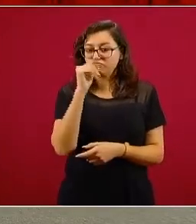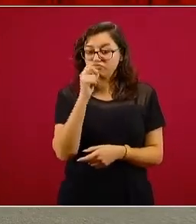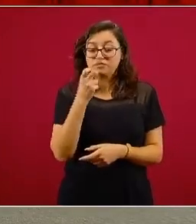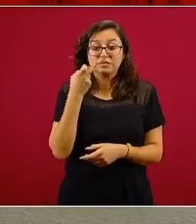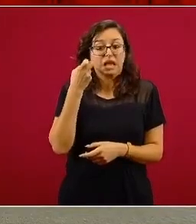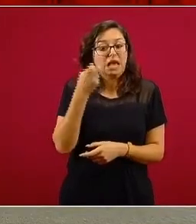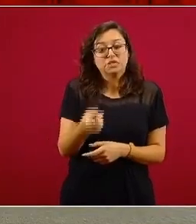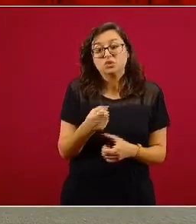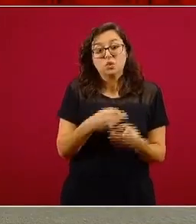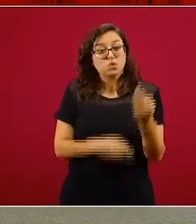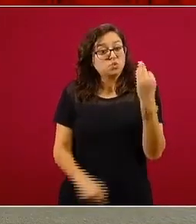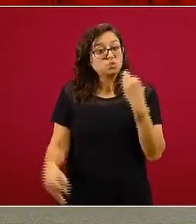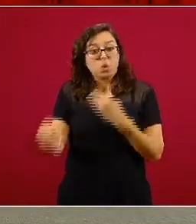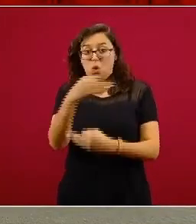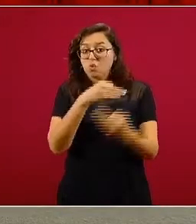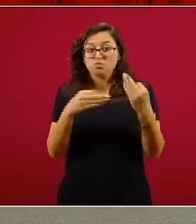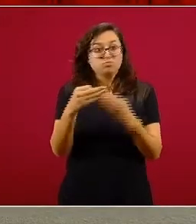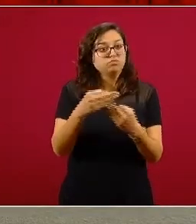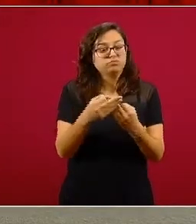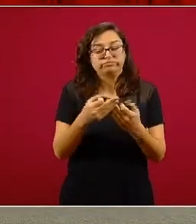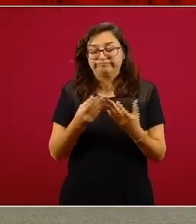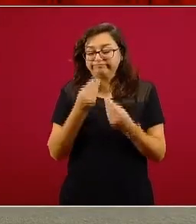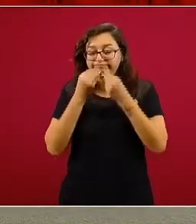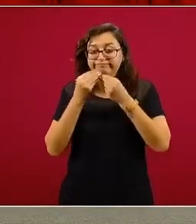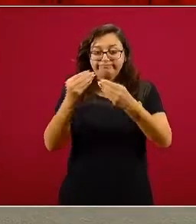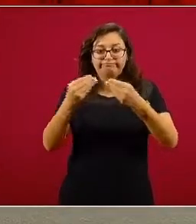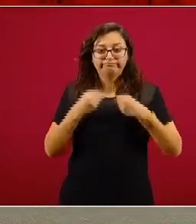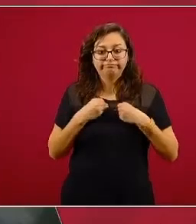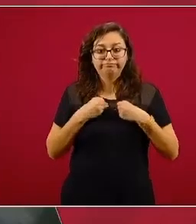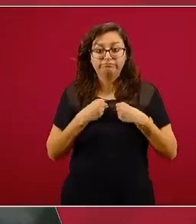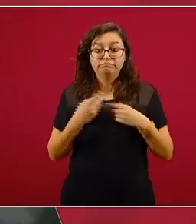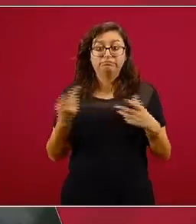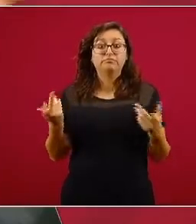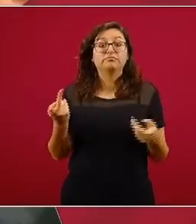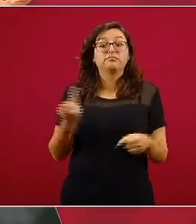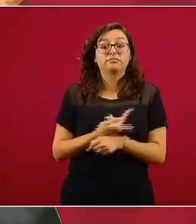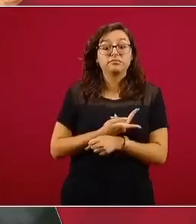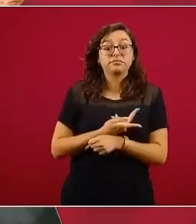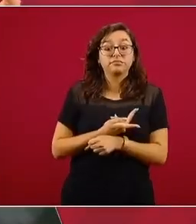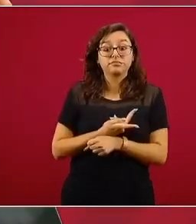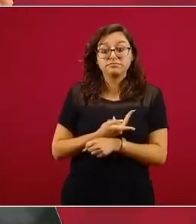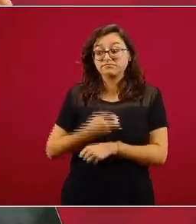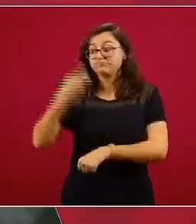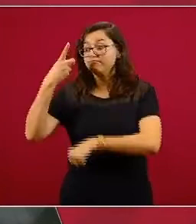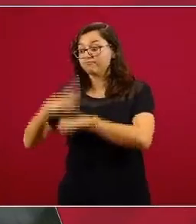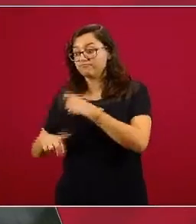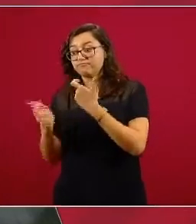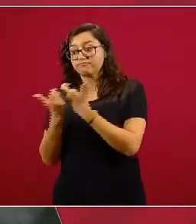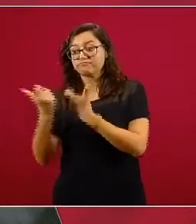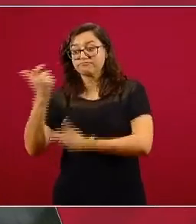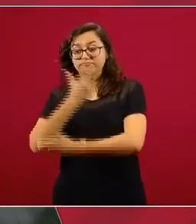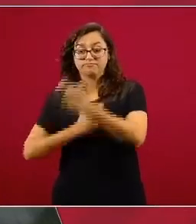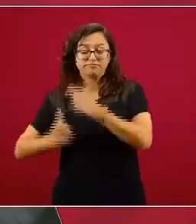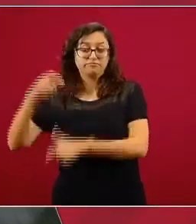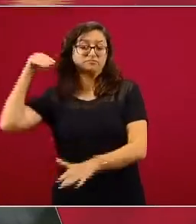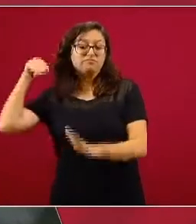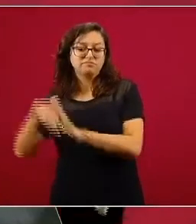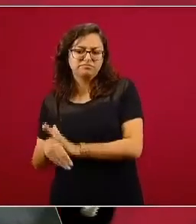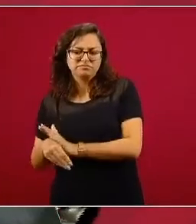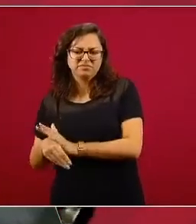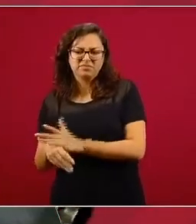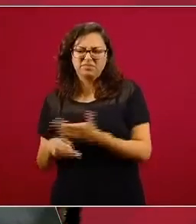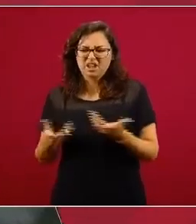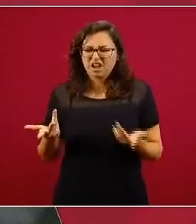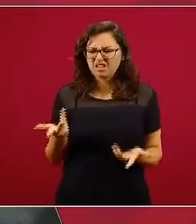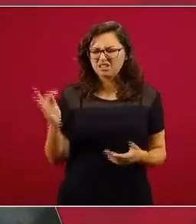mecanismo por el que tenemos el daño económico. Ahí está la relación. Quizá hay gente que se pregunta por qué una epidemia causa un